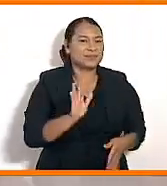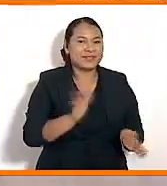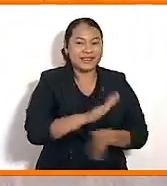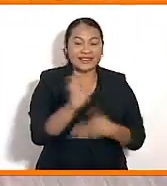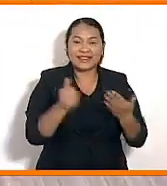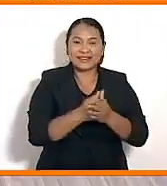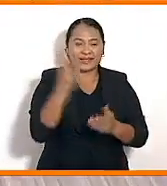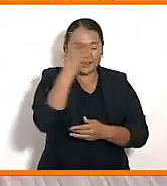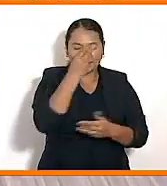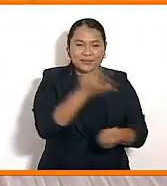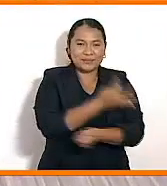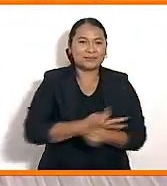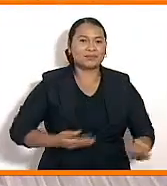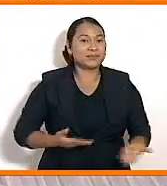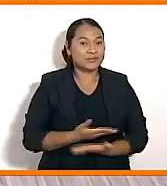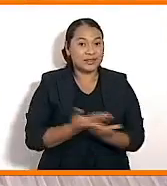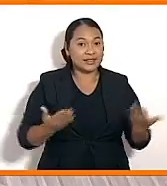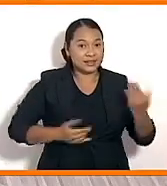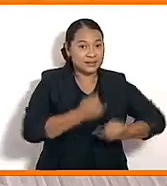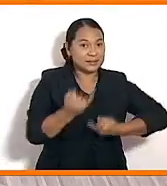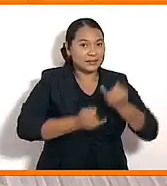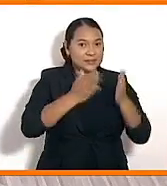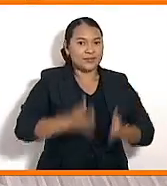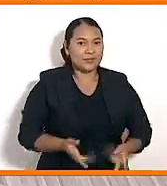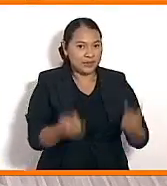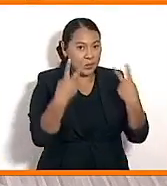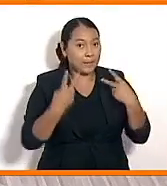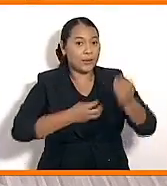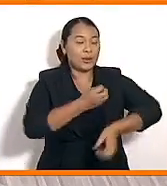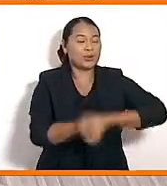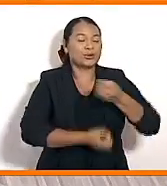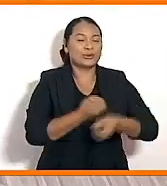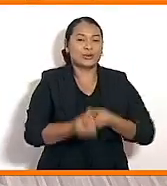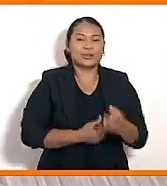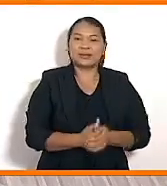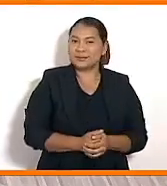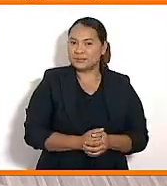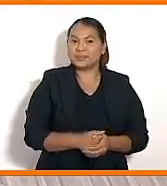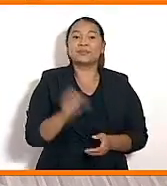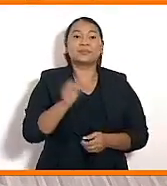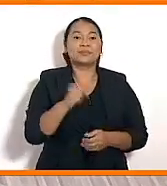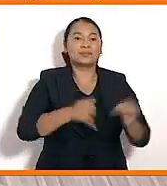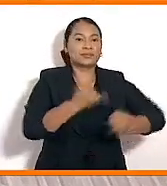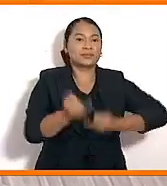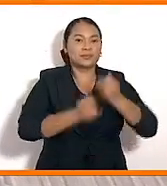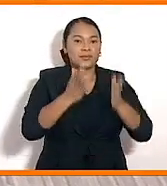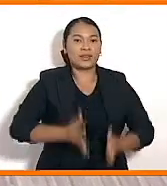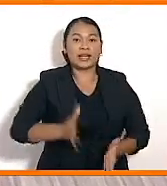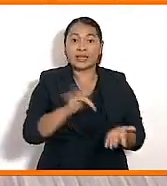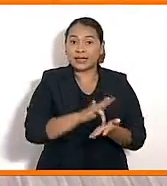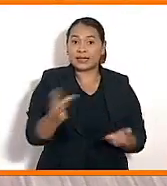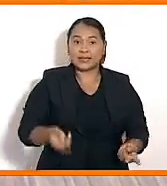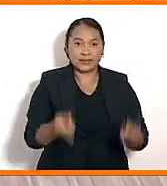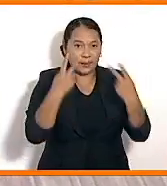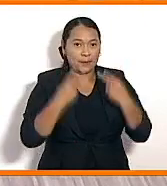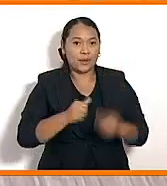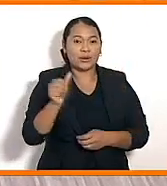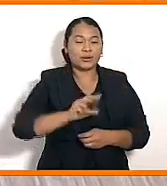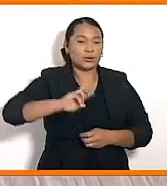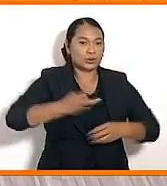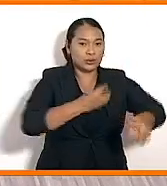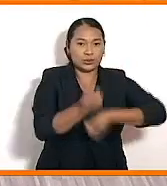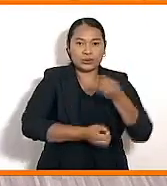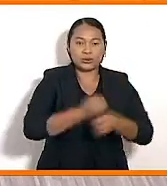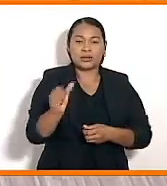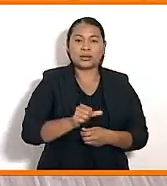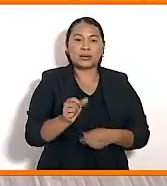deseándoles una linda tarde a todos nuestros jugadores que han sintonizado nuestro sorteo, Tatiana. Así es, Charlene, querido jugador. Muchas gracias por habernos acompañado en nuestro segundo sorteo de hoy,